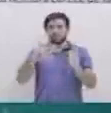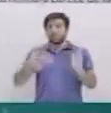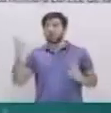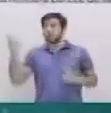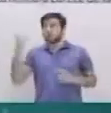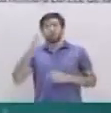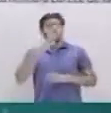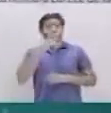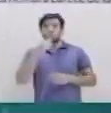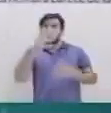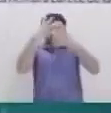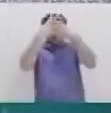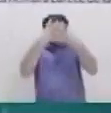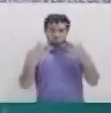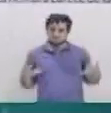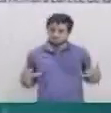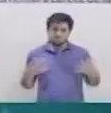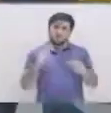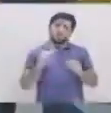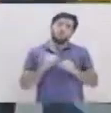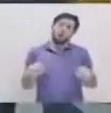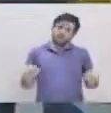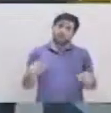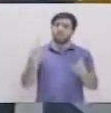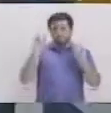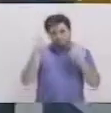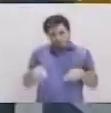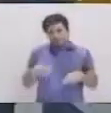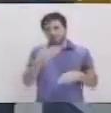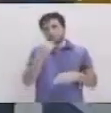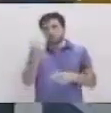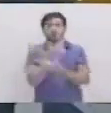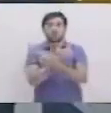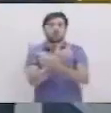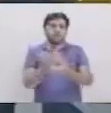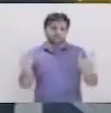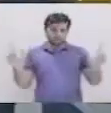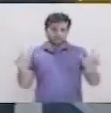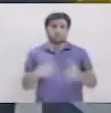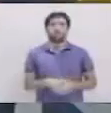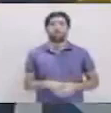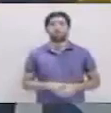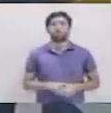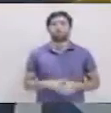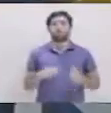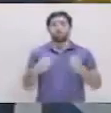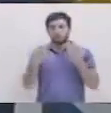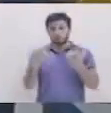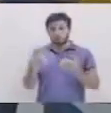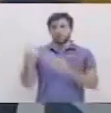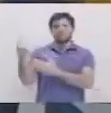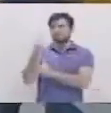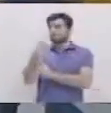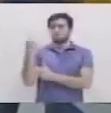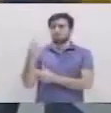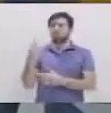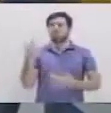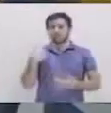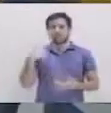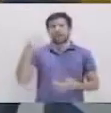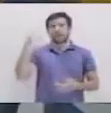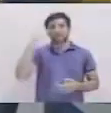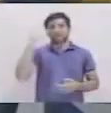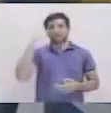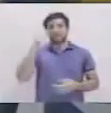no puede vivir presa, necesita la libertad y por eso fue seleccionado como nuestra ave nacional. De los datos importantes es,